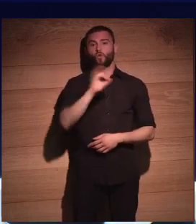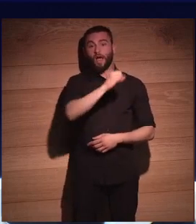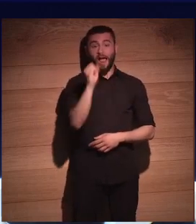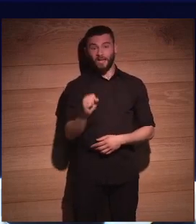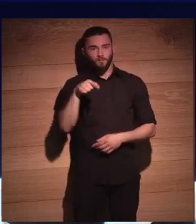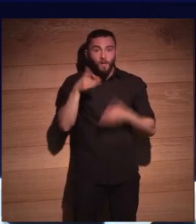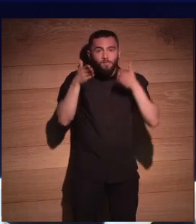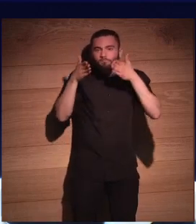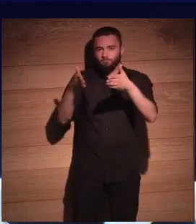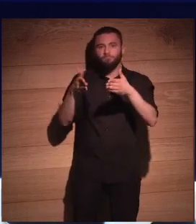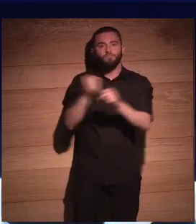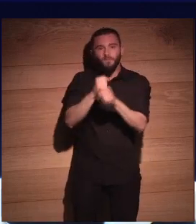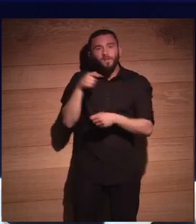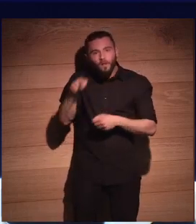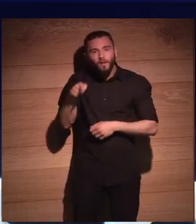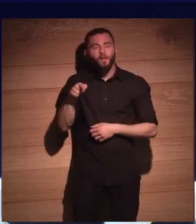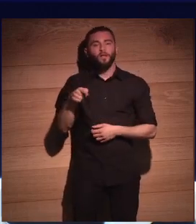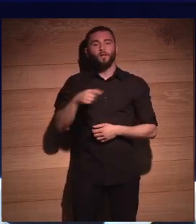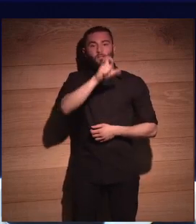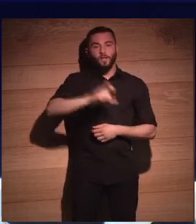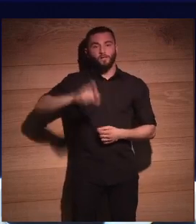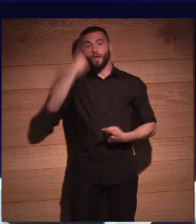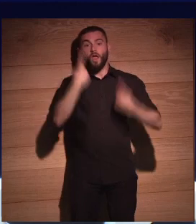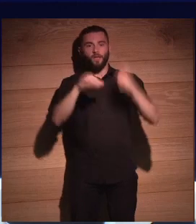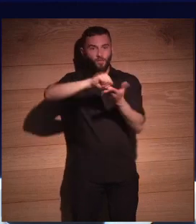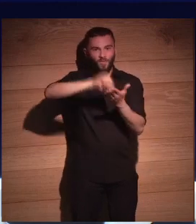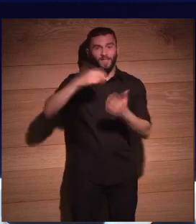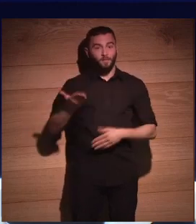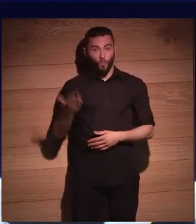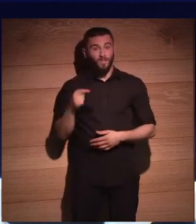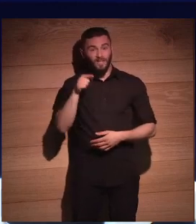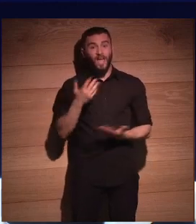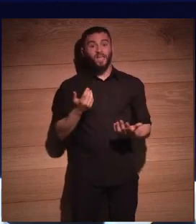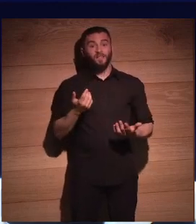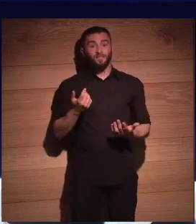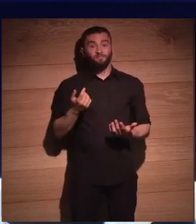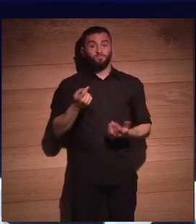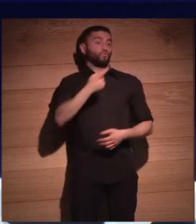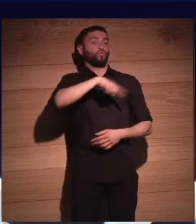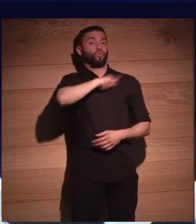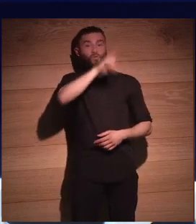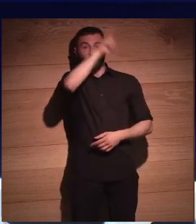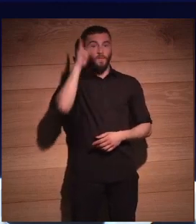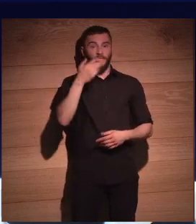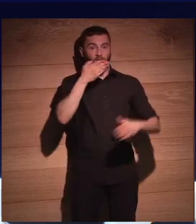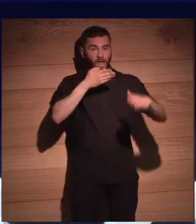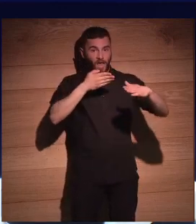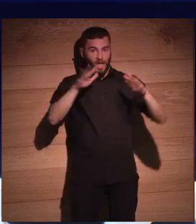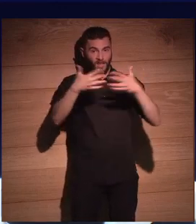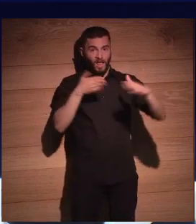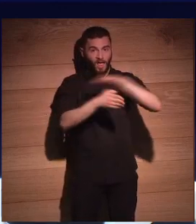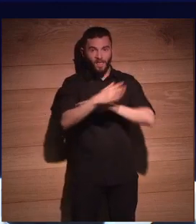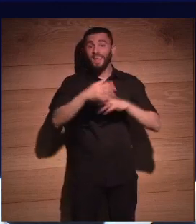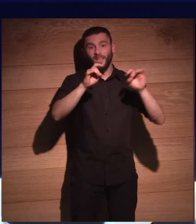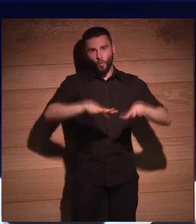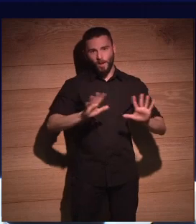gente que incluso en esos países, dentro de las más grandes ciudades, accede tan bien como podemos nosotros acceder aquí en Madrid. Hay una